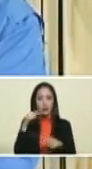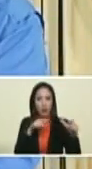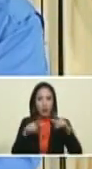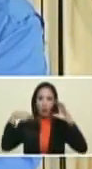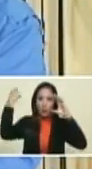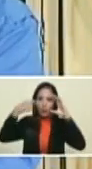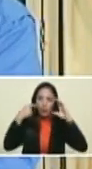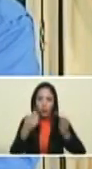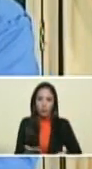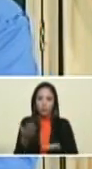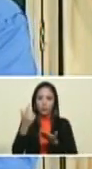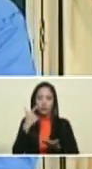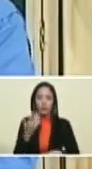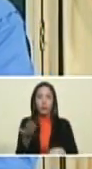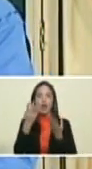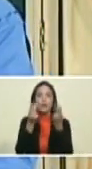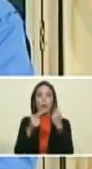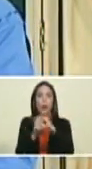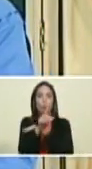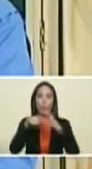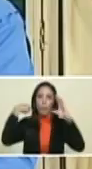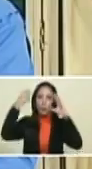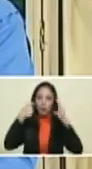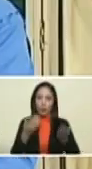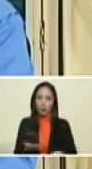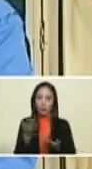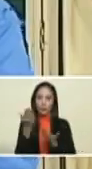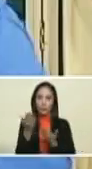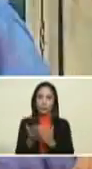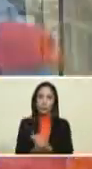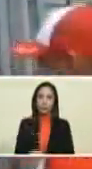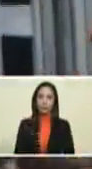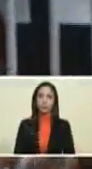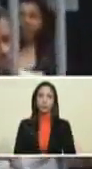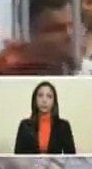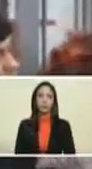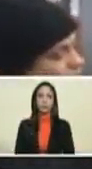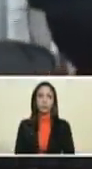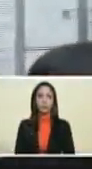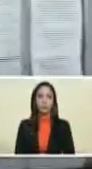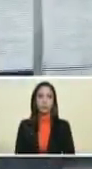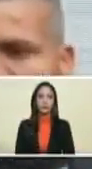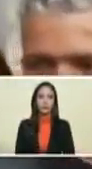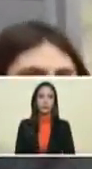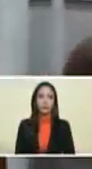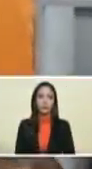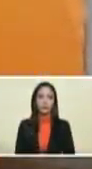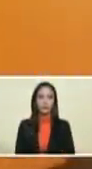videos? Vamos a ver video número uno, por favor. Adelante, video. Ella te va a explicar.